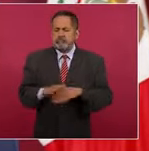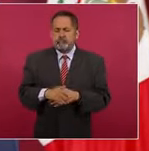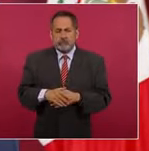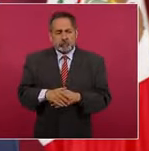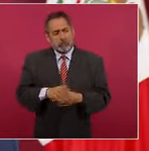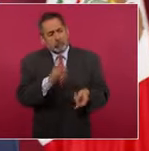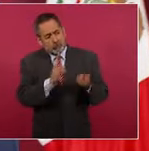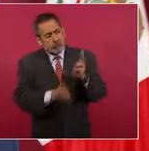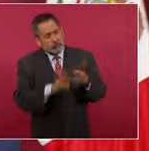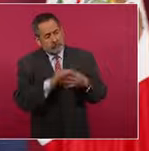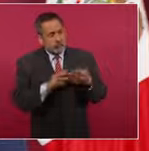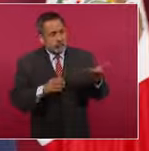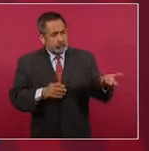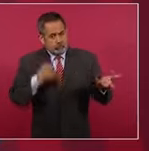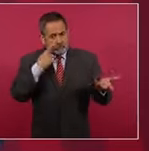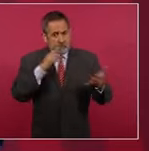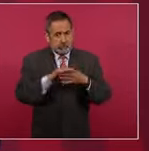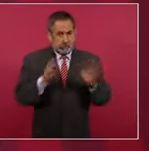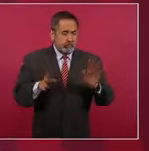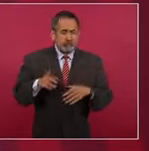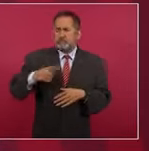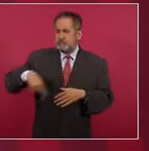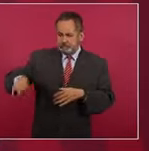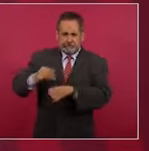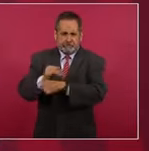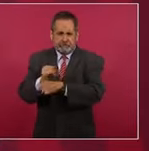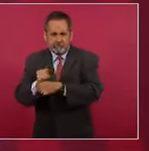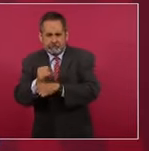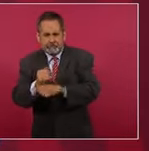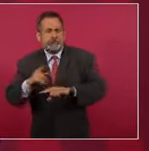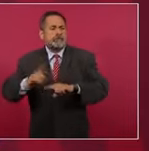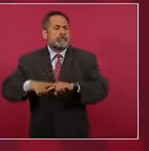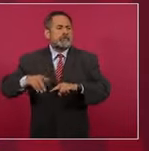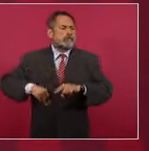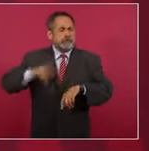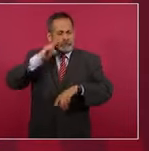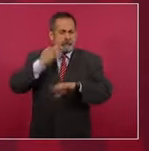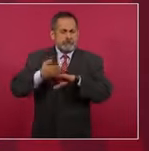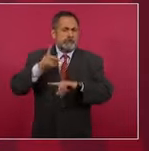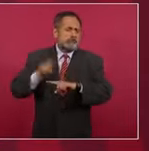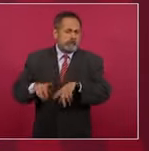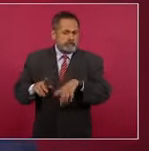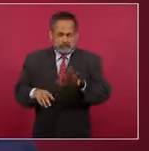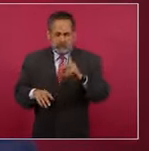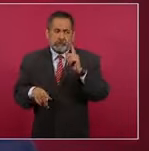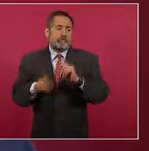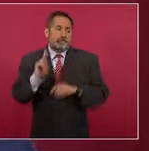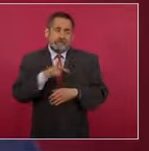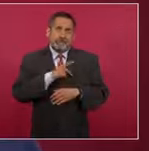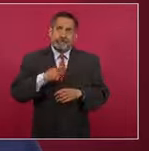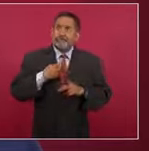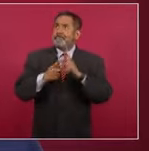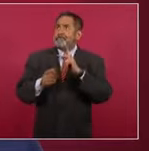que independientemente de las investigaciones para deslindar responsabilidades, se tenía que iniciar la